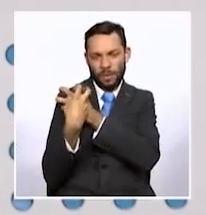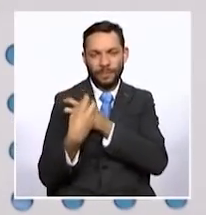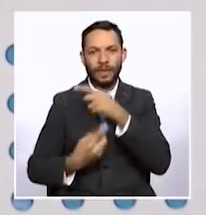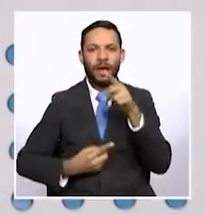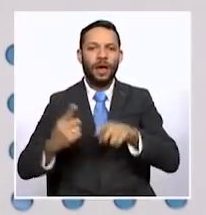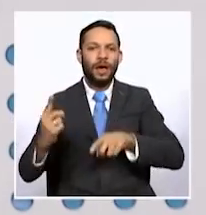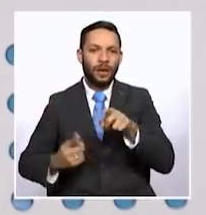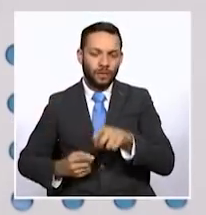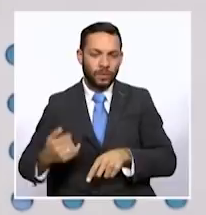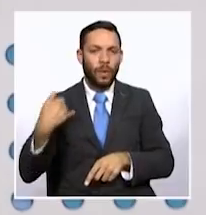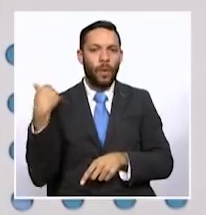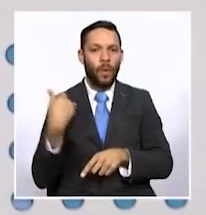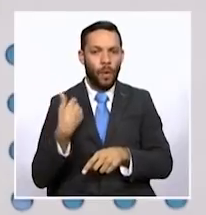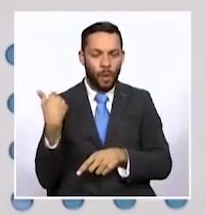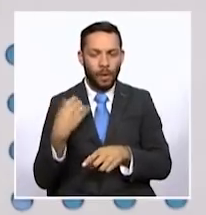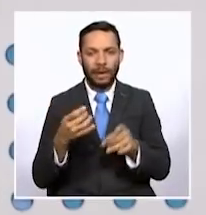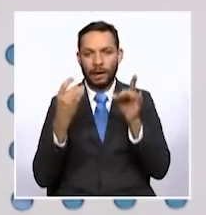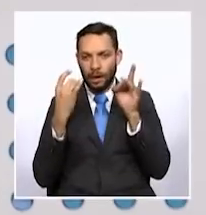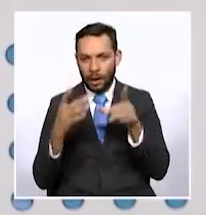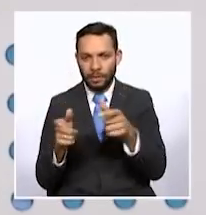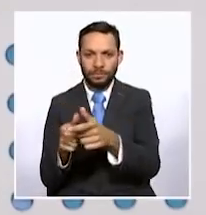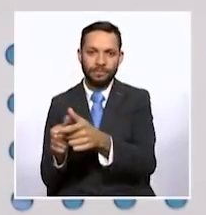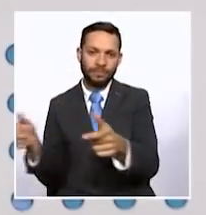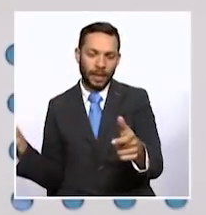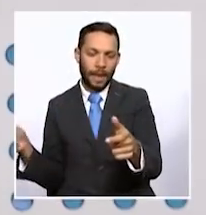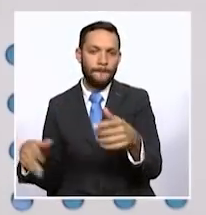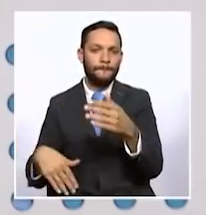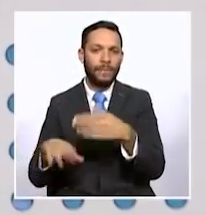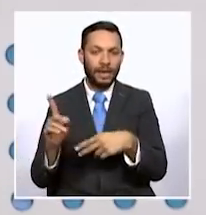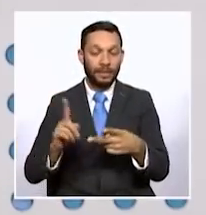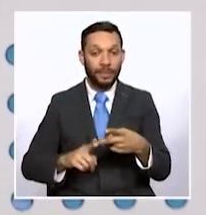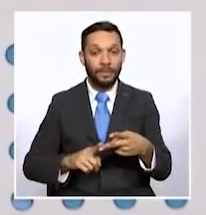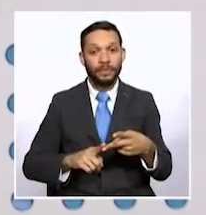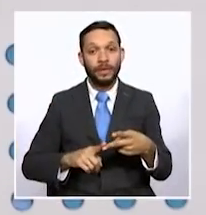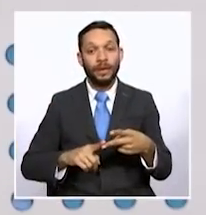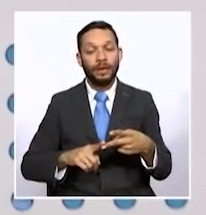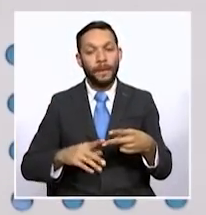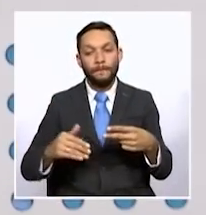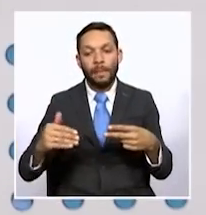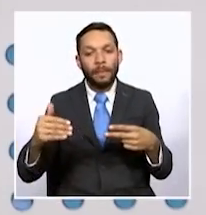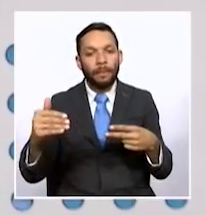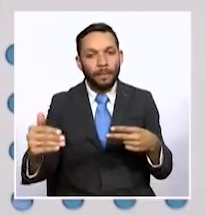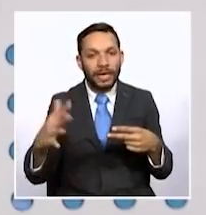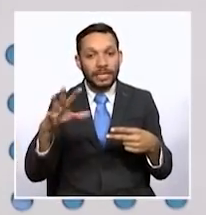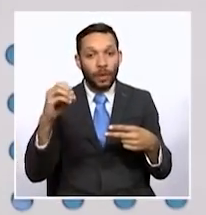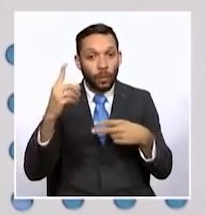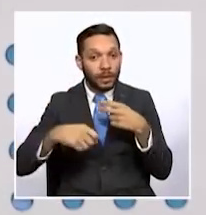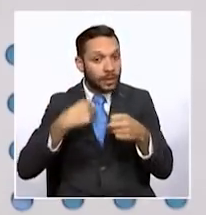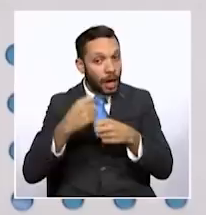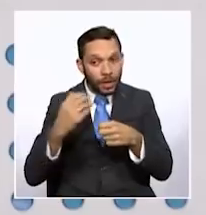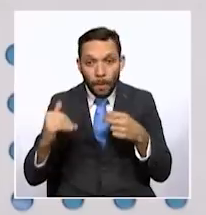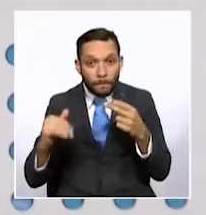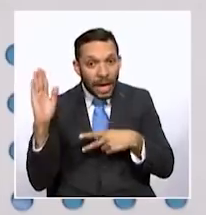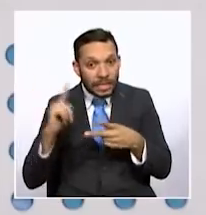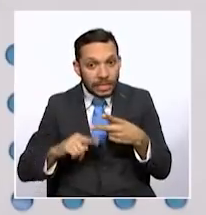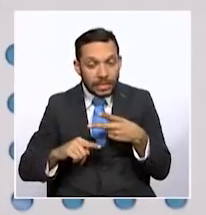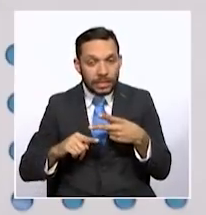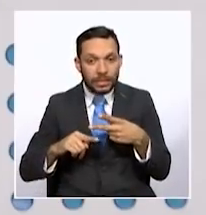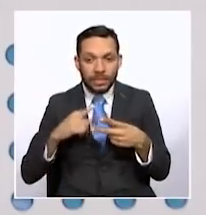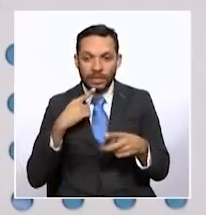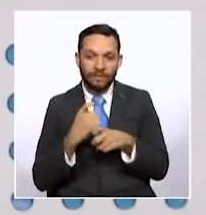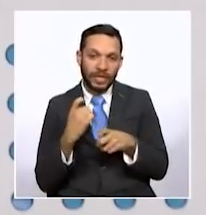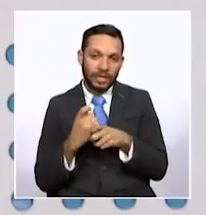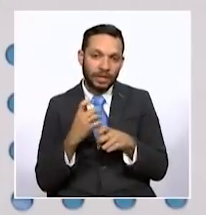adolescentes, estos son los principales motivos de consulta. Y en los pacientes mayores de 50, 60 años, se centran principalmente en cuadros